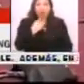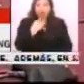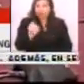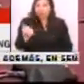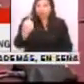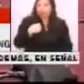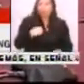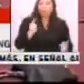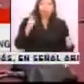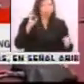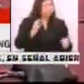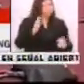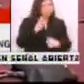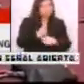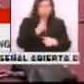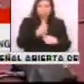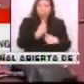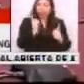la Fiscalía Anticorrupción.